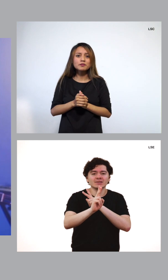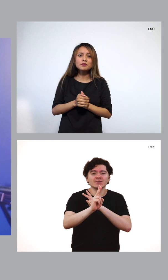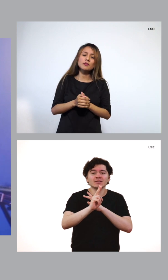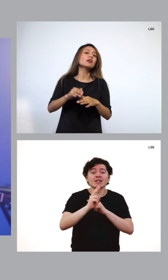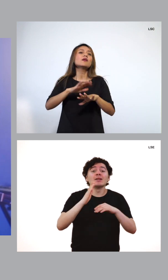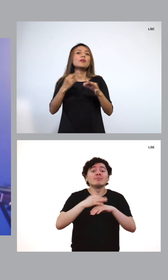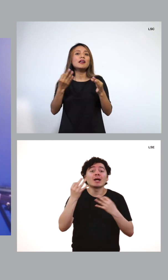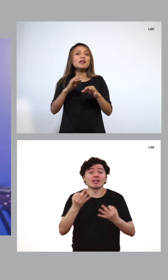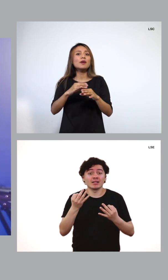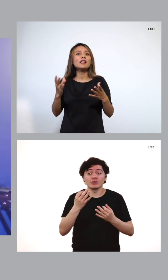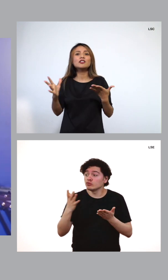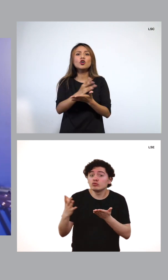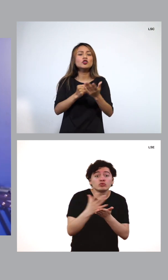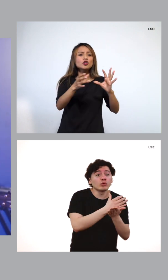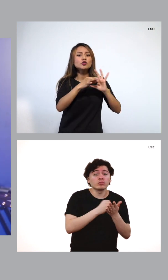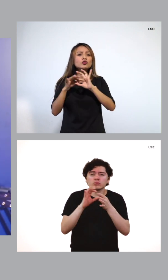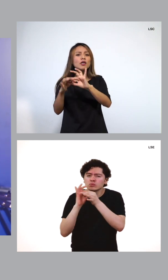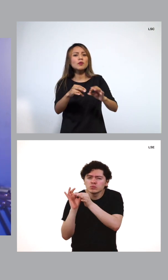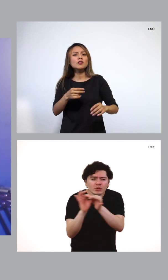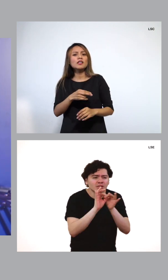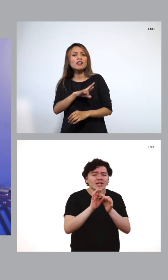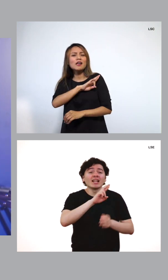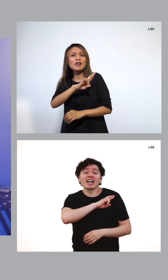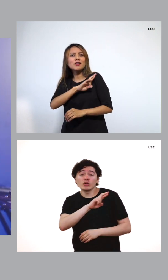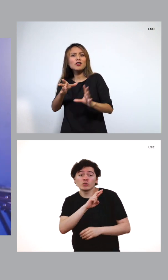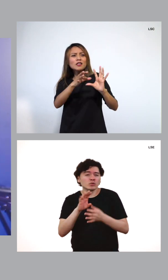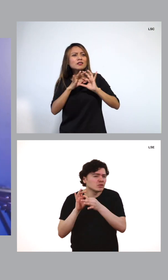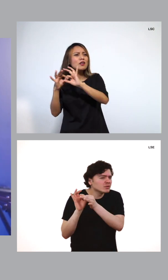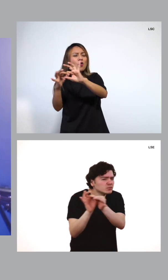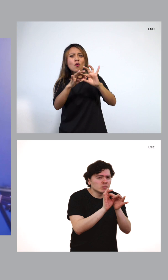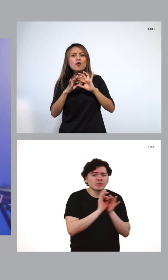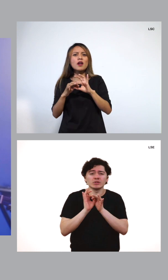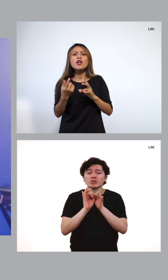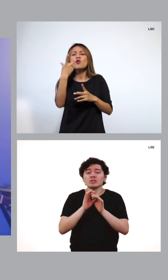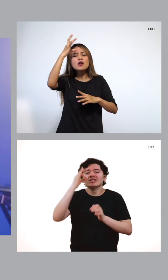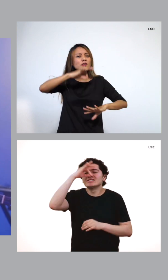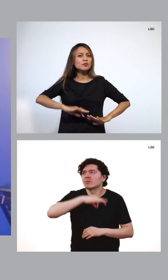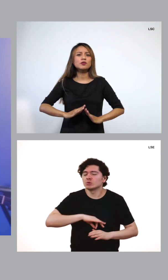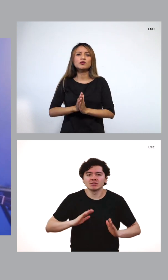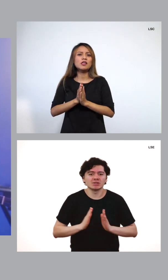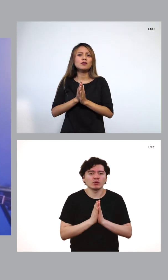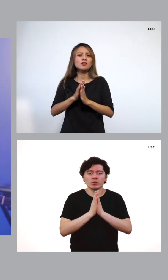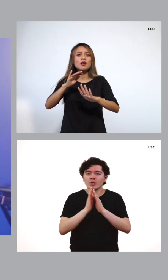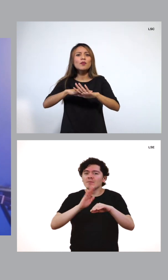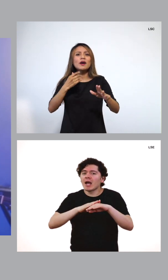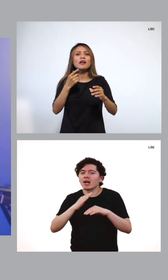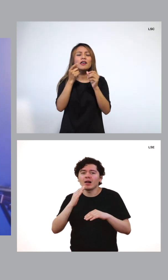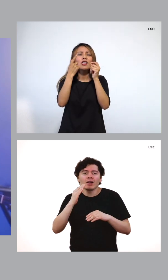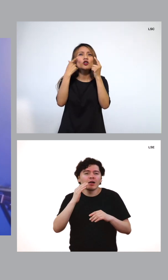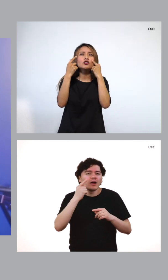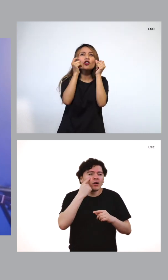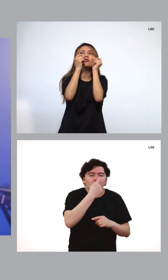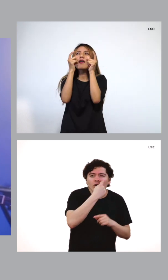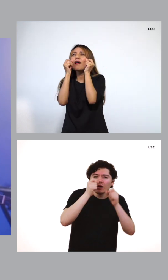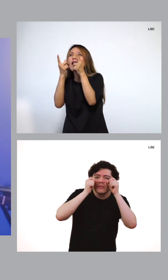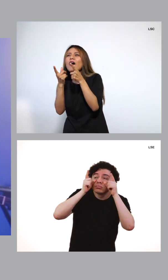del cristianismo, en la iglesia católica, ortodoxa o protestante, vamos a declarar que el Espíritu Santo va a abrir ojos en el nombre de